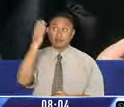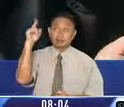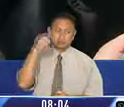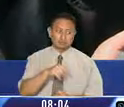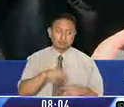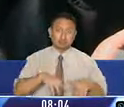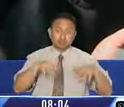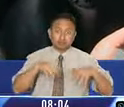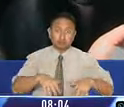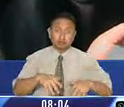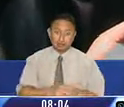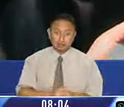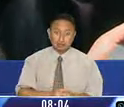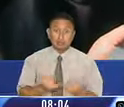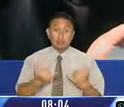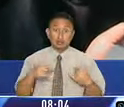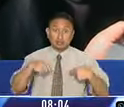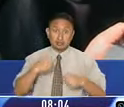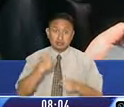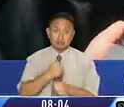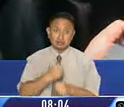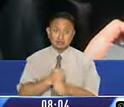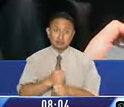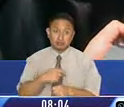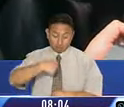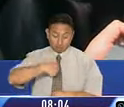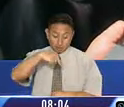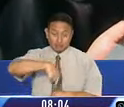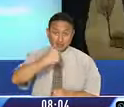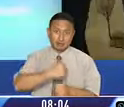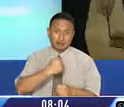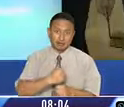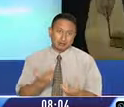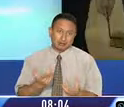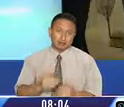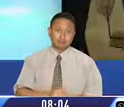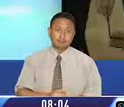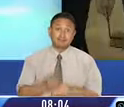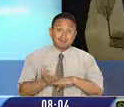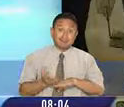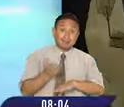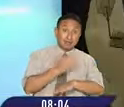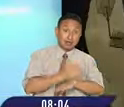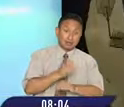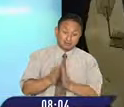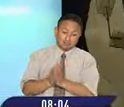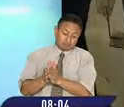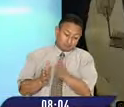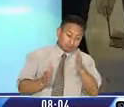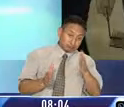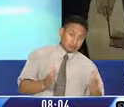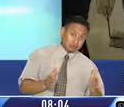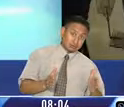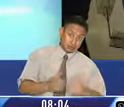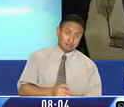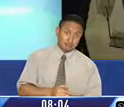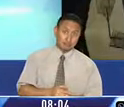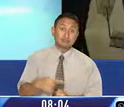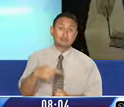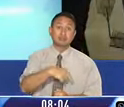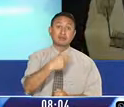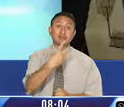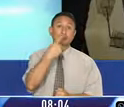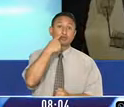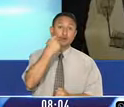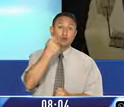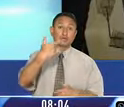ellos estoy trabajando todavía en el auto porque este es mi medio de trabajo. Unos días antes a este hecho en la calle paralela, esta vez dos hombres a